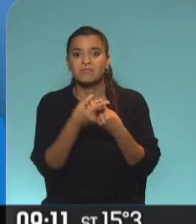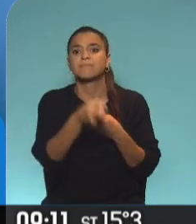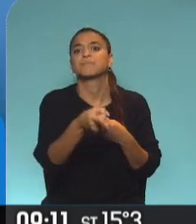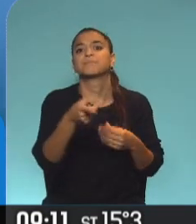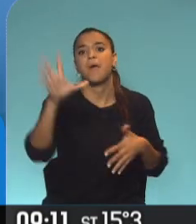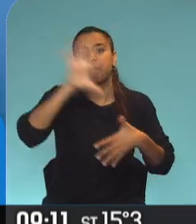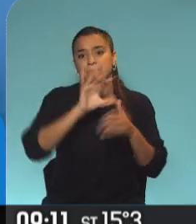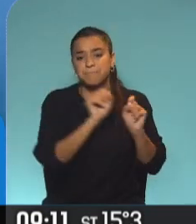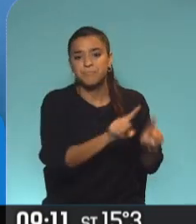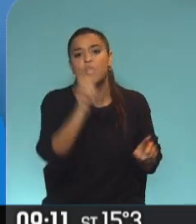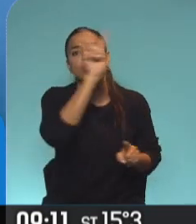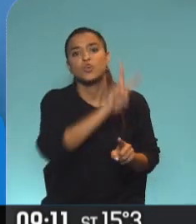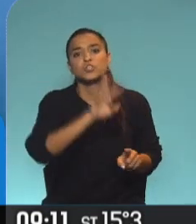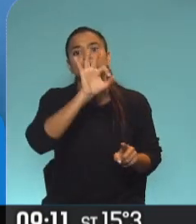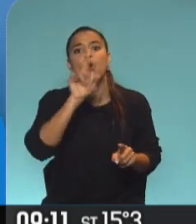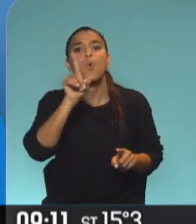nivel americano es de